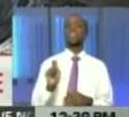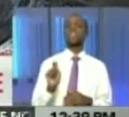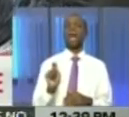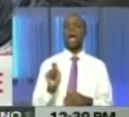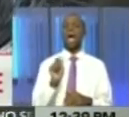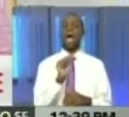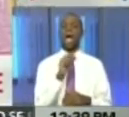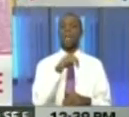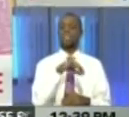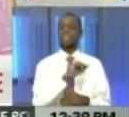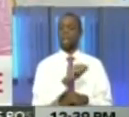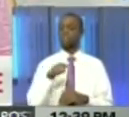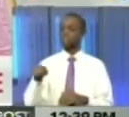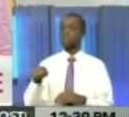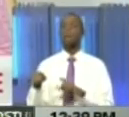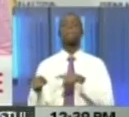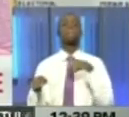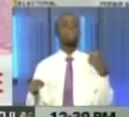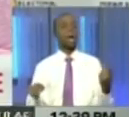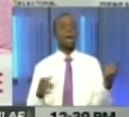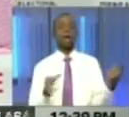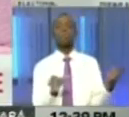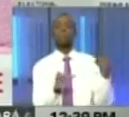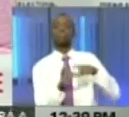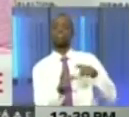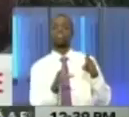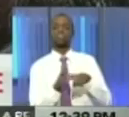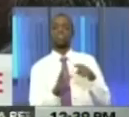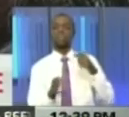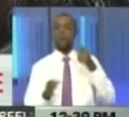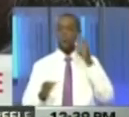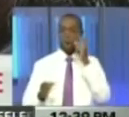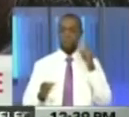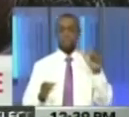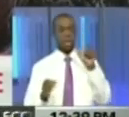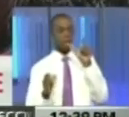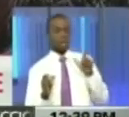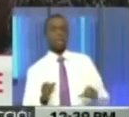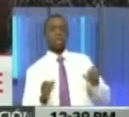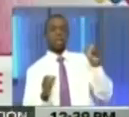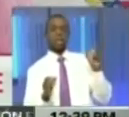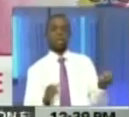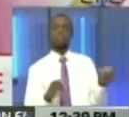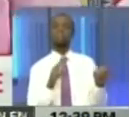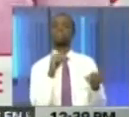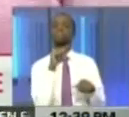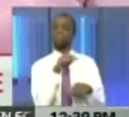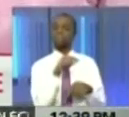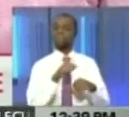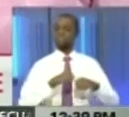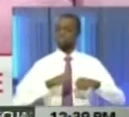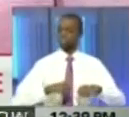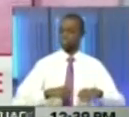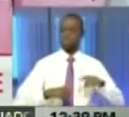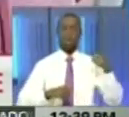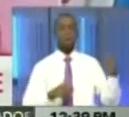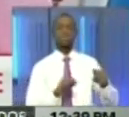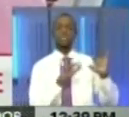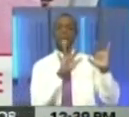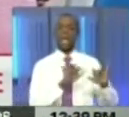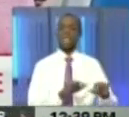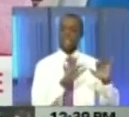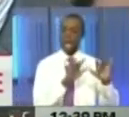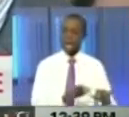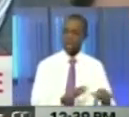así como también a los rectores incorporados aquí presentes, el rector Abdón Hernández, el secretario general y a la